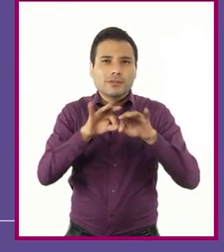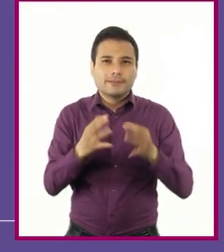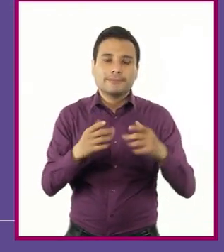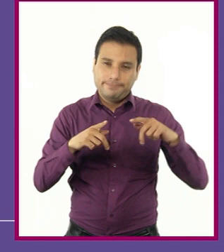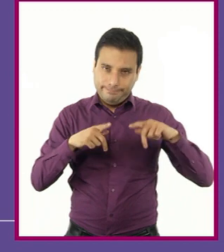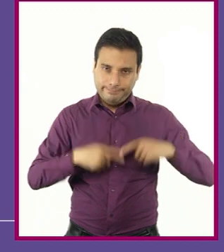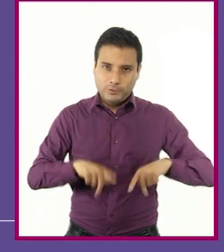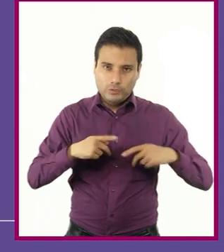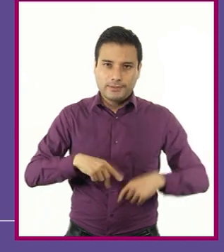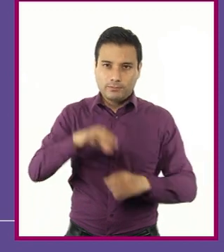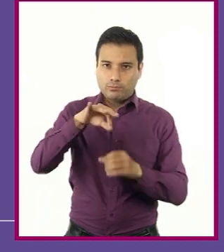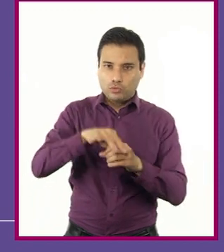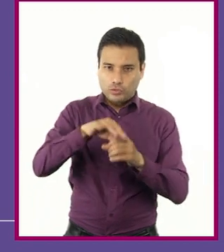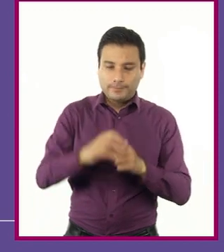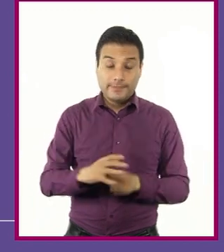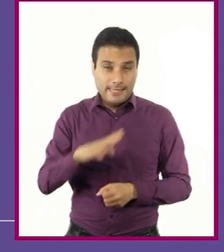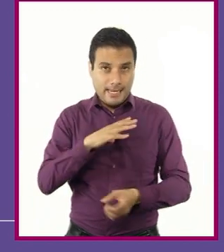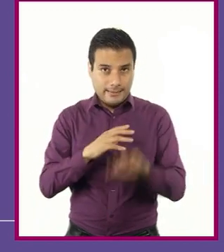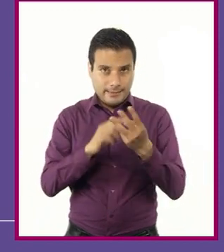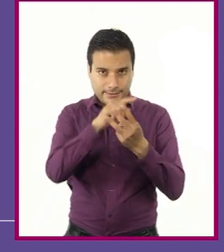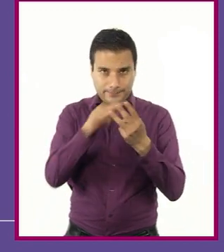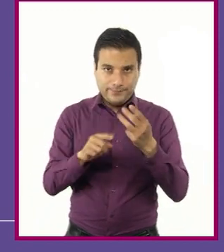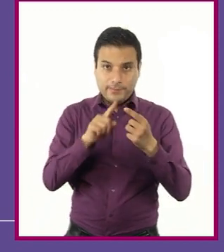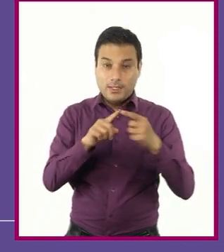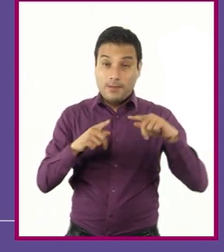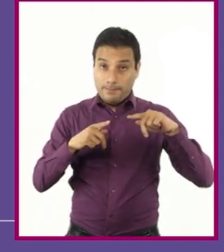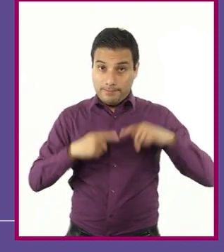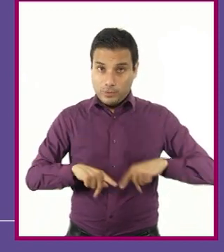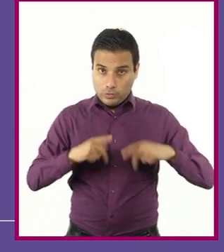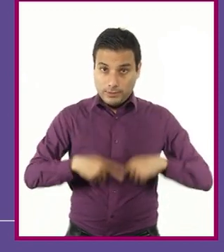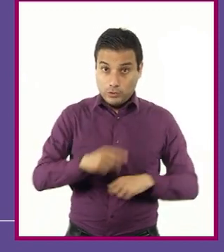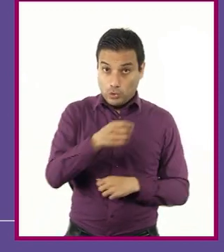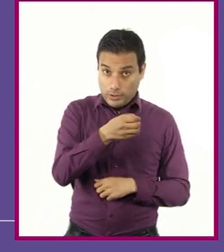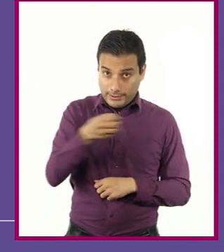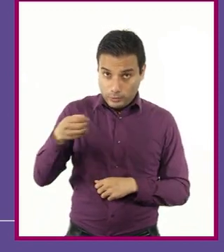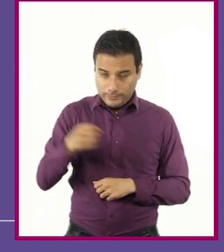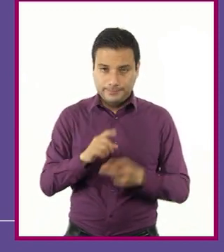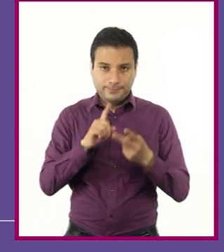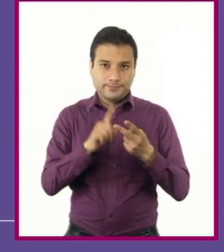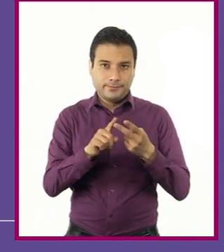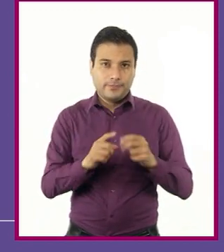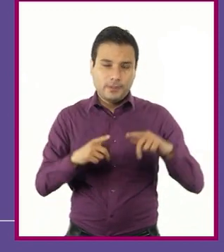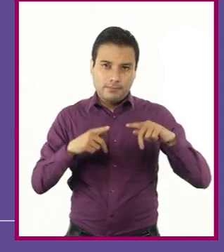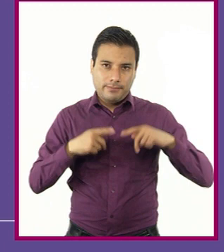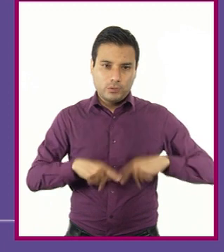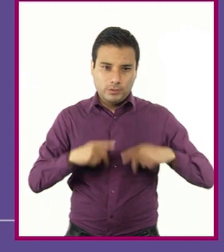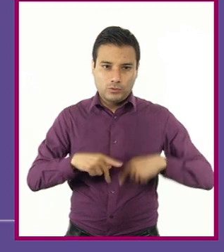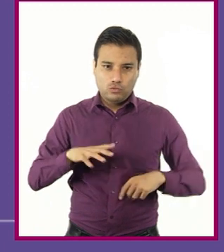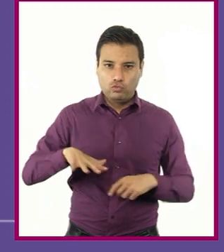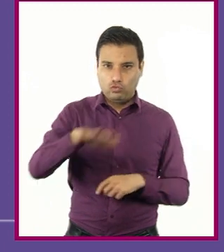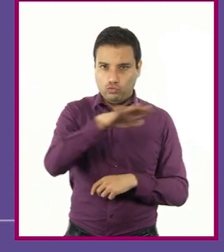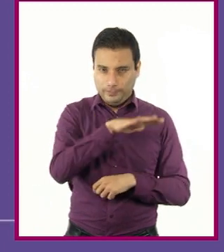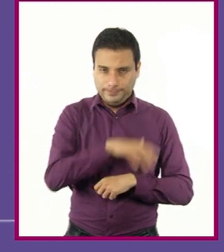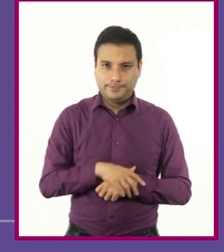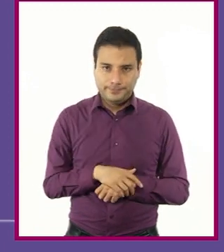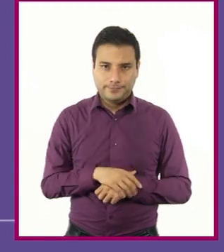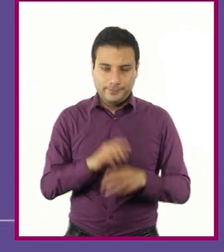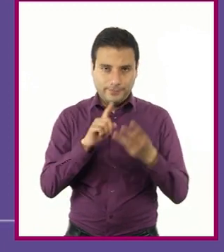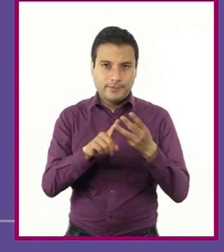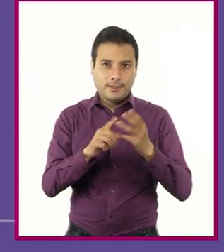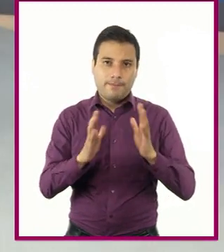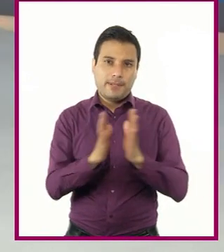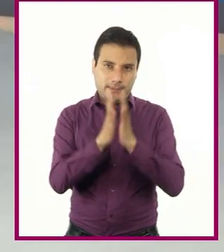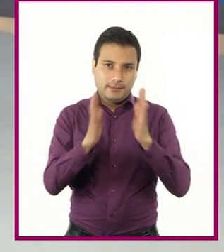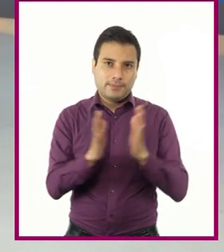político son 3 elementos: la organización social, la sociedad civil y la participación